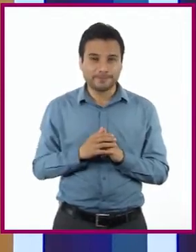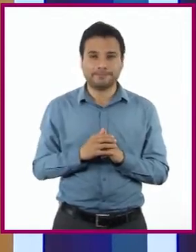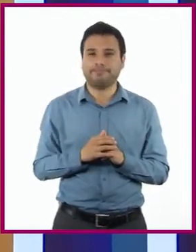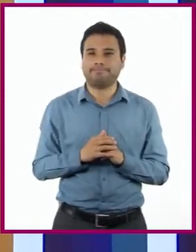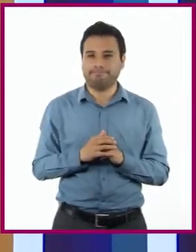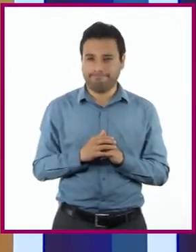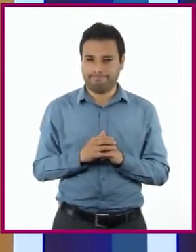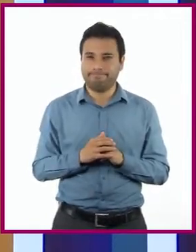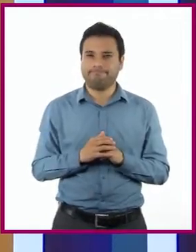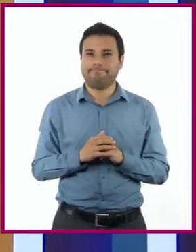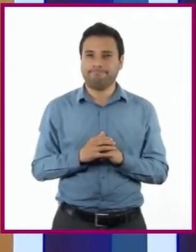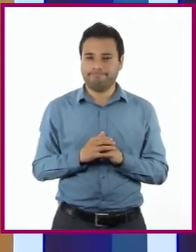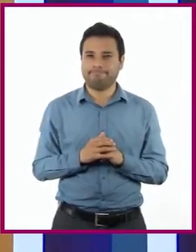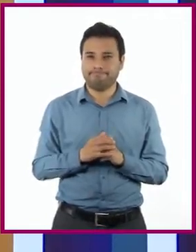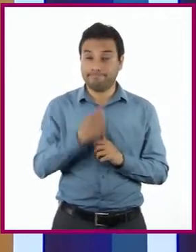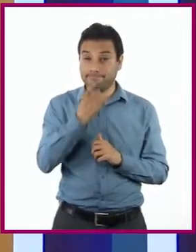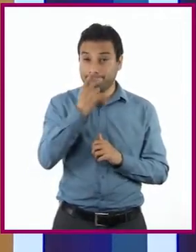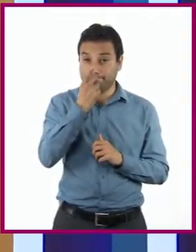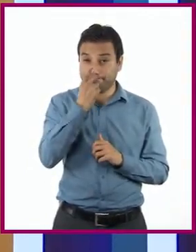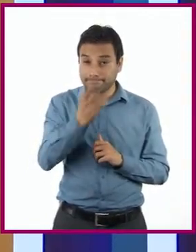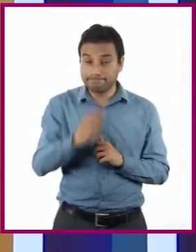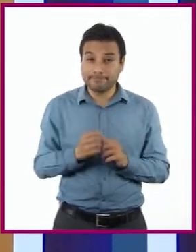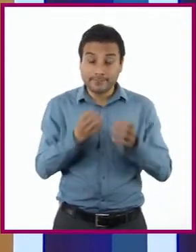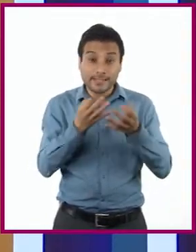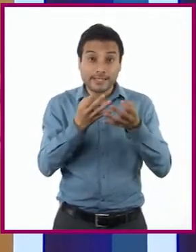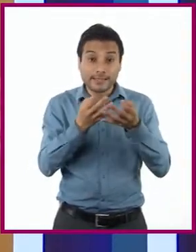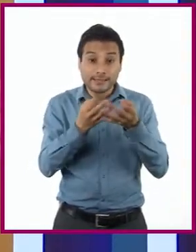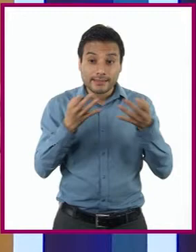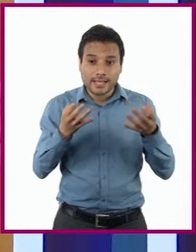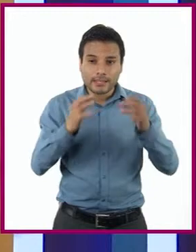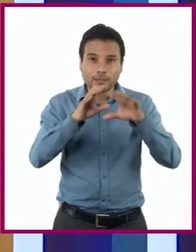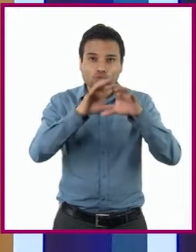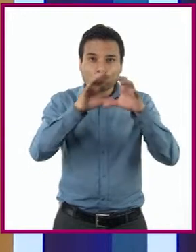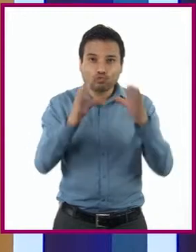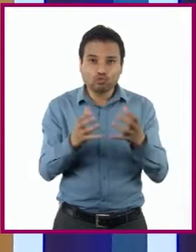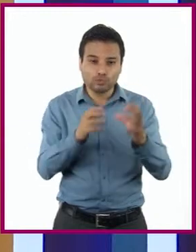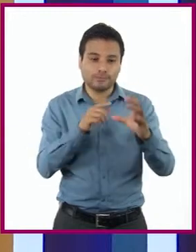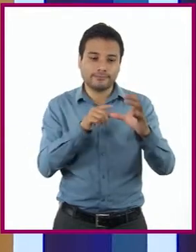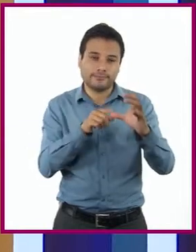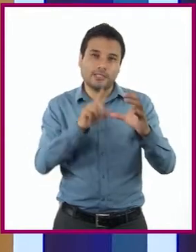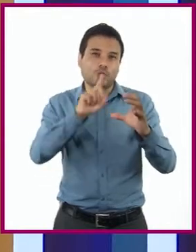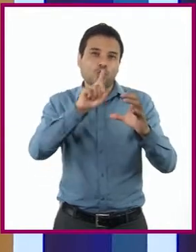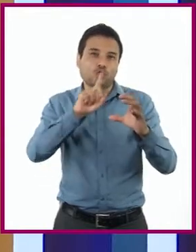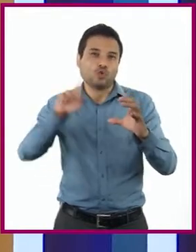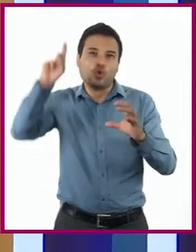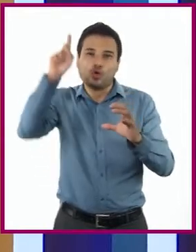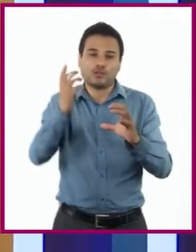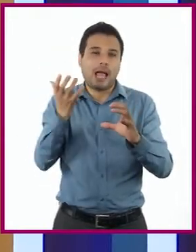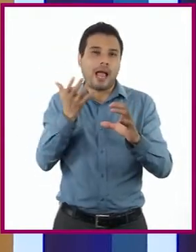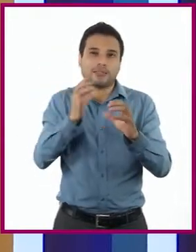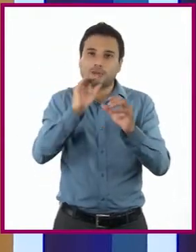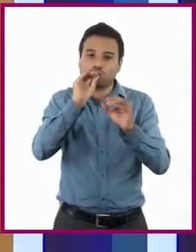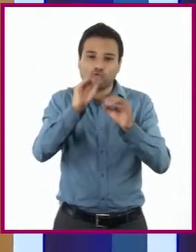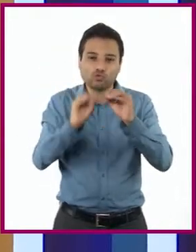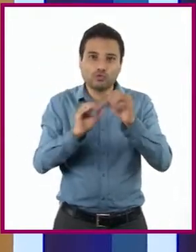cual destacaba la figura esférica como una forma divina, al ser simple y